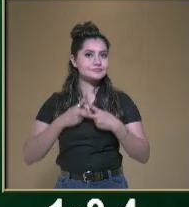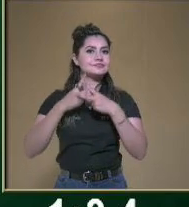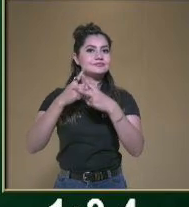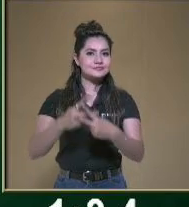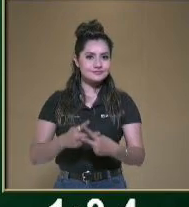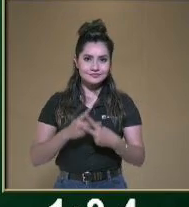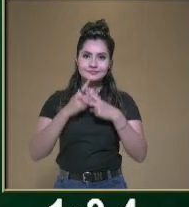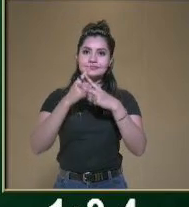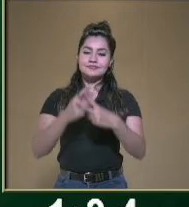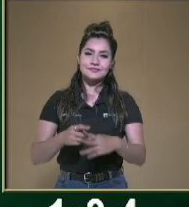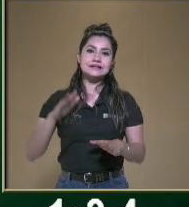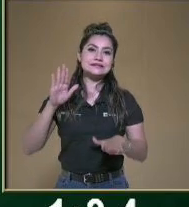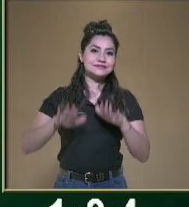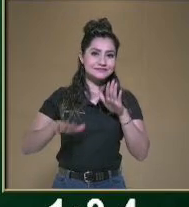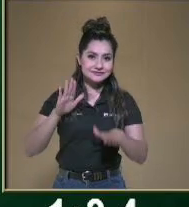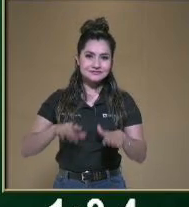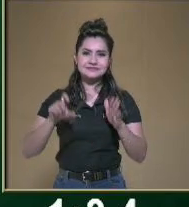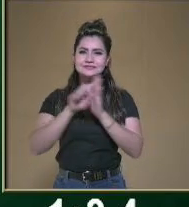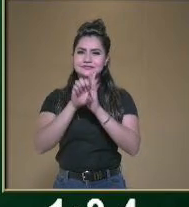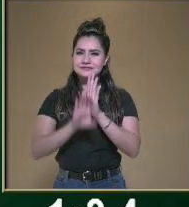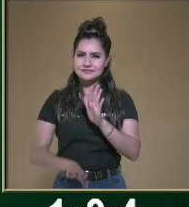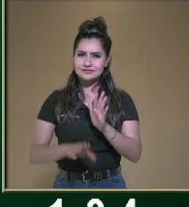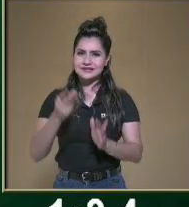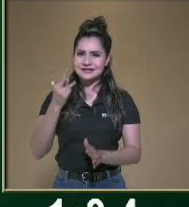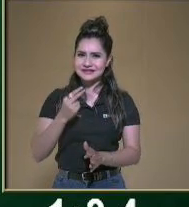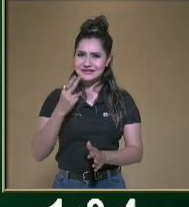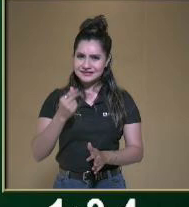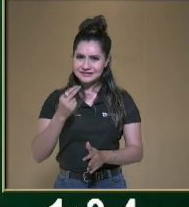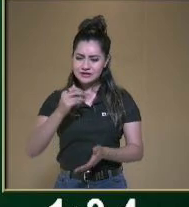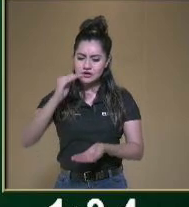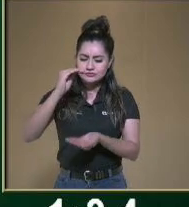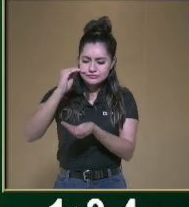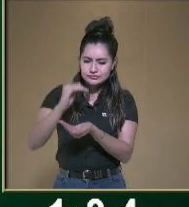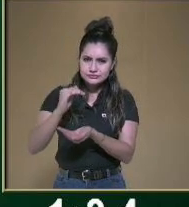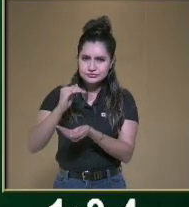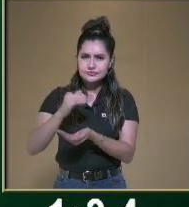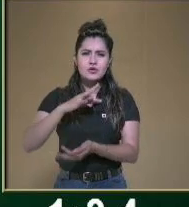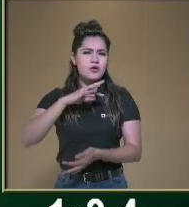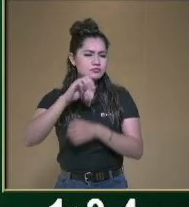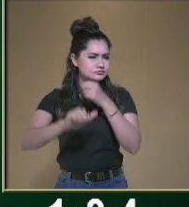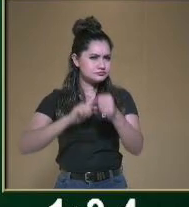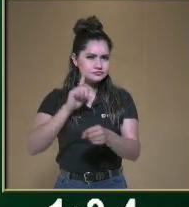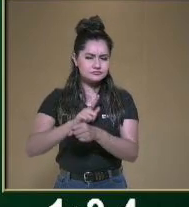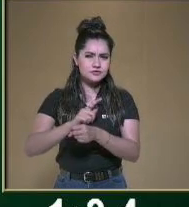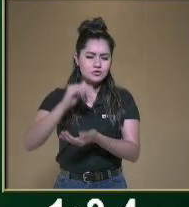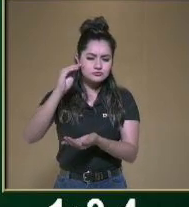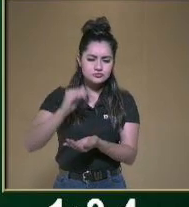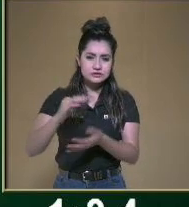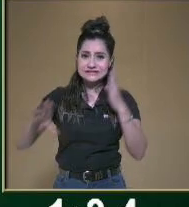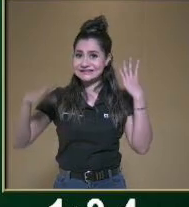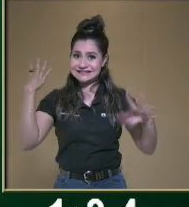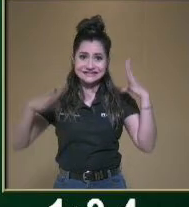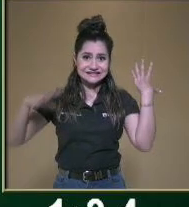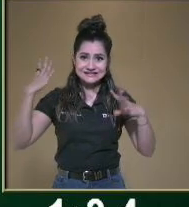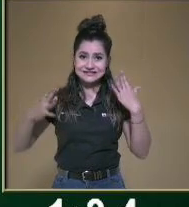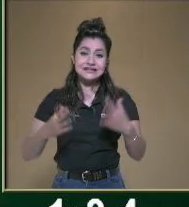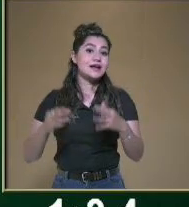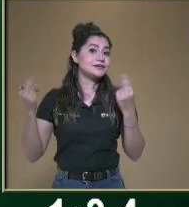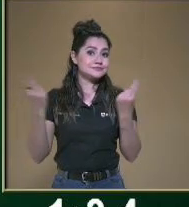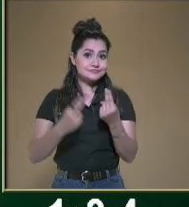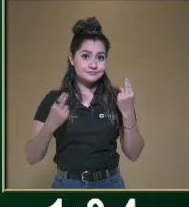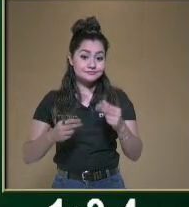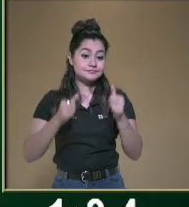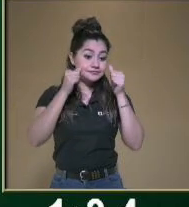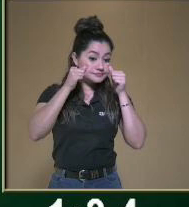veces cuando están muy pequeños son muy traviesos y tenemos que tener paciencia y sobre todo en educarlos. Tener